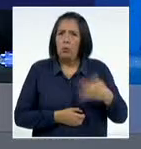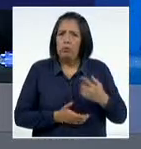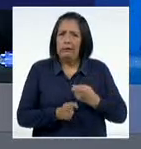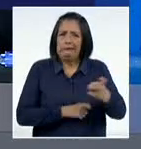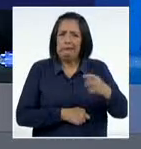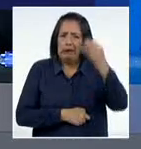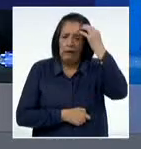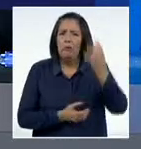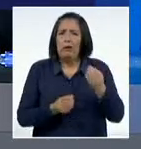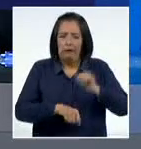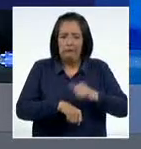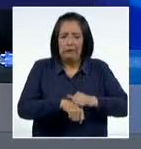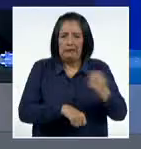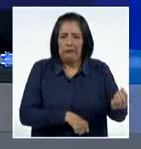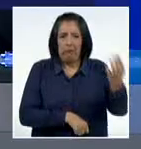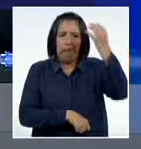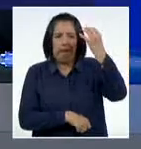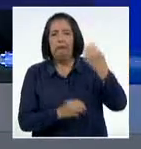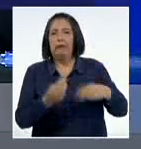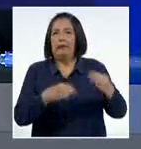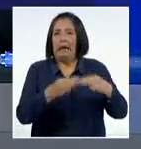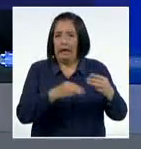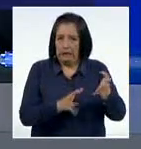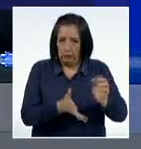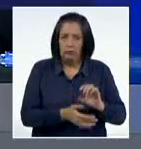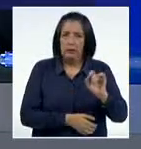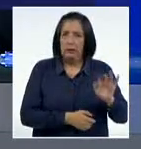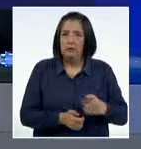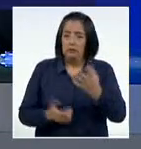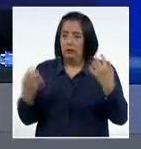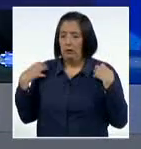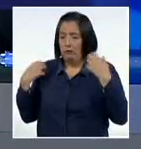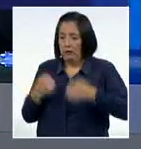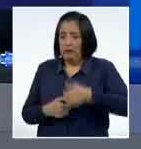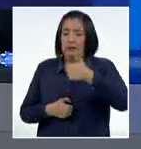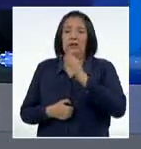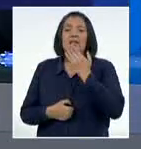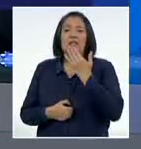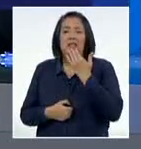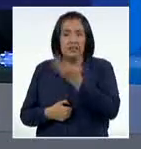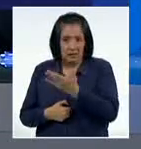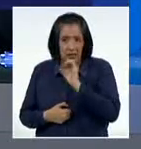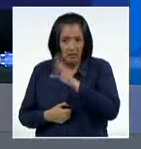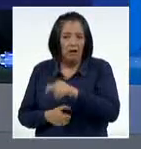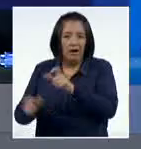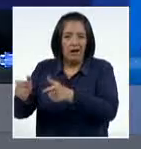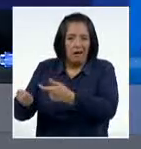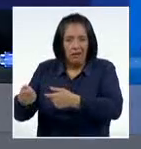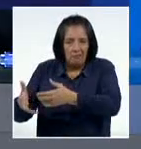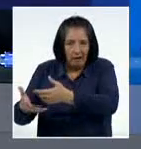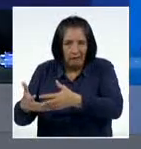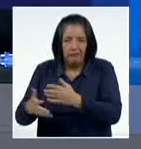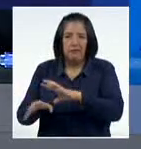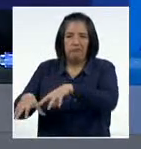luego de ser apedreado en el mercado de Santa Rosa. El gerente de Seguridad Ciudadana de Los Olivos responsabilizó de este ataque a las mafias que se han apoderado